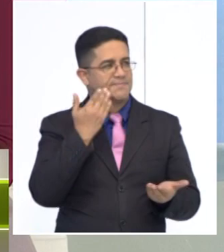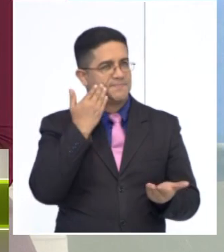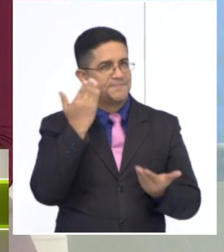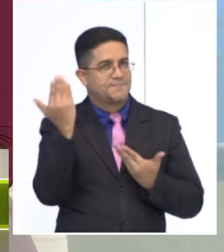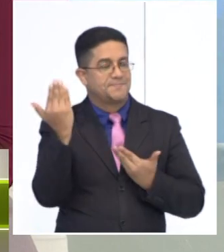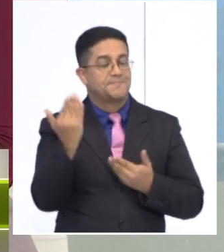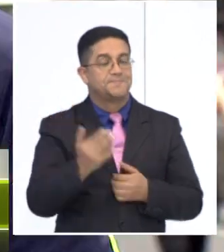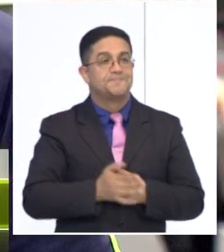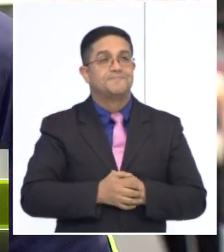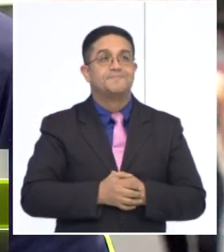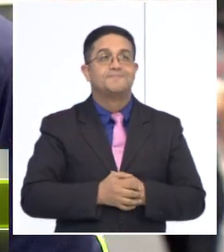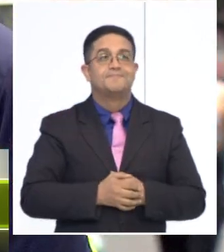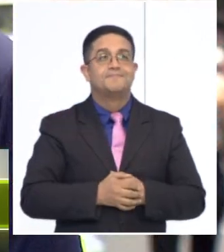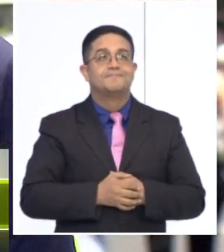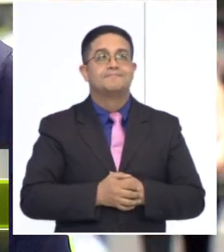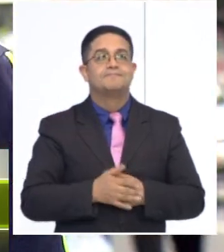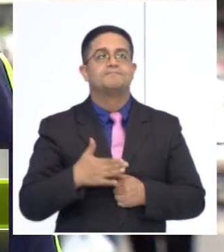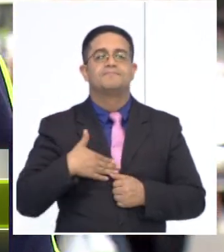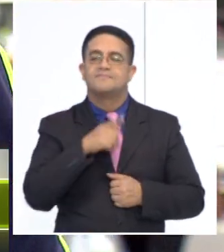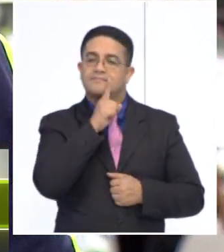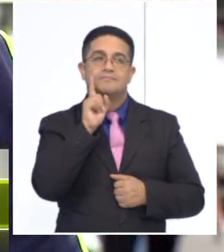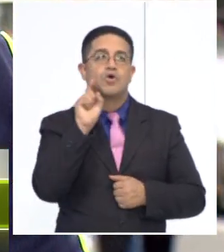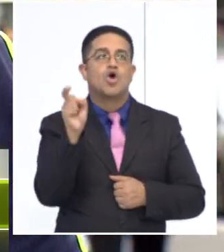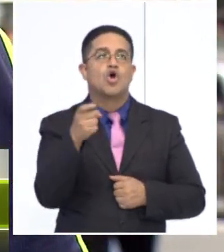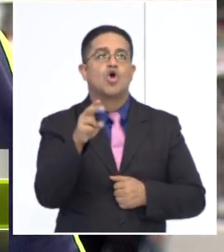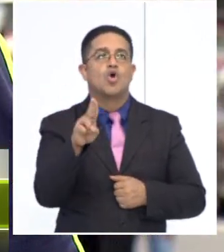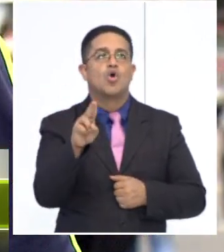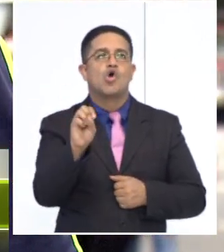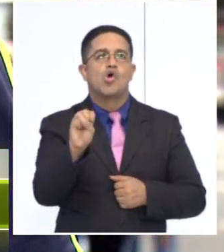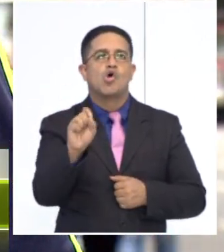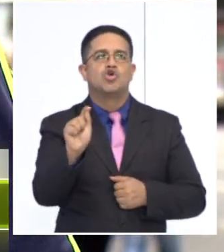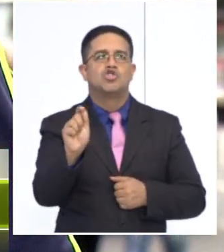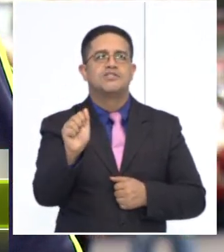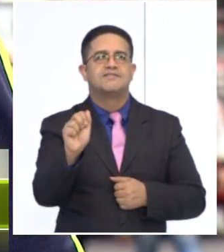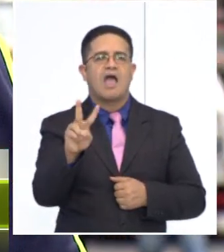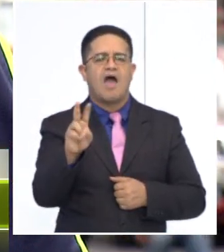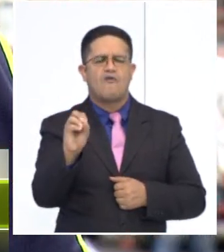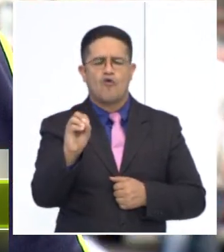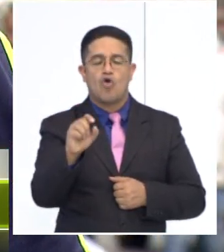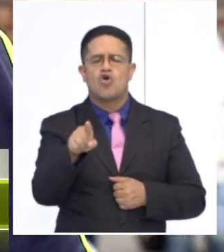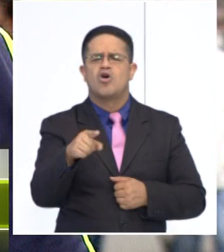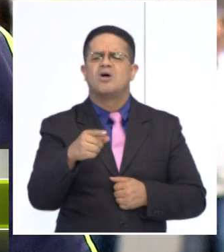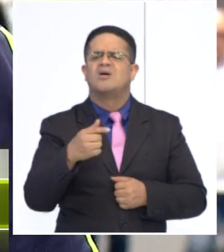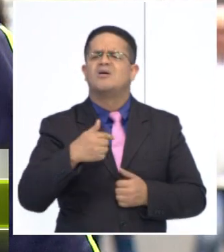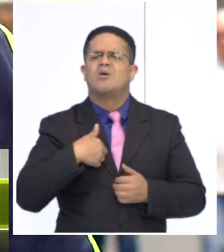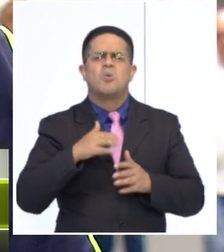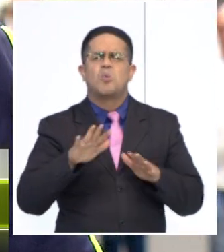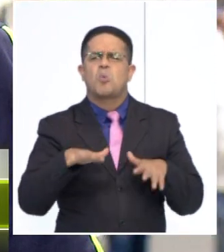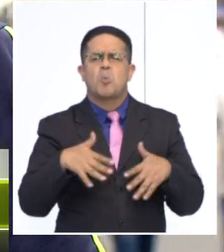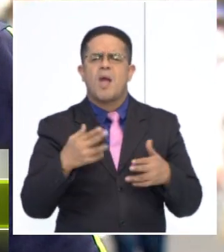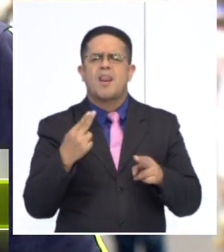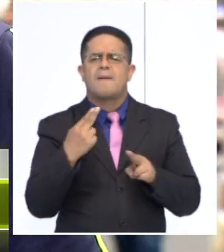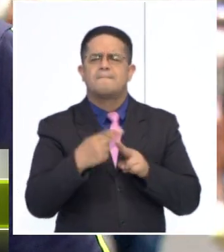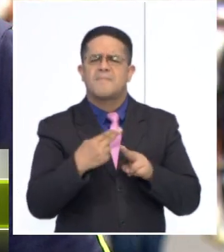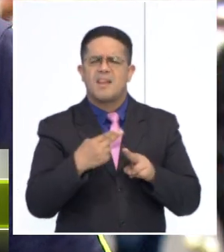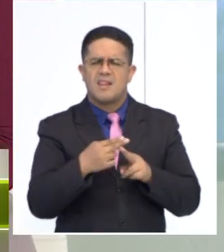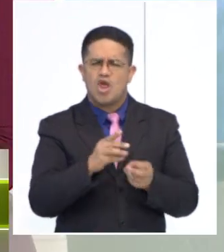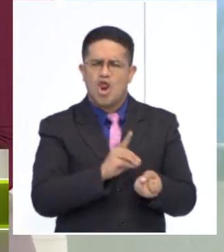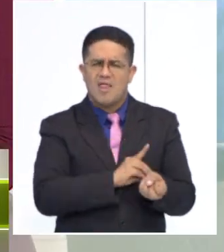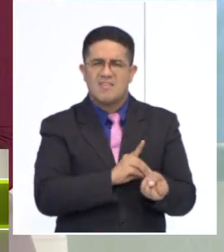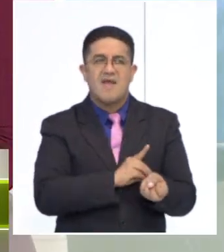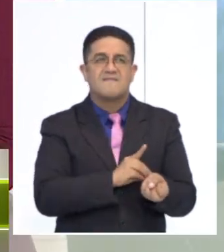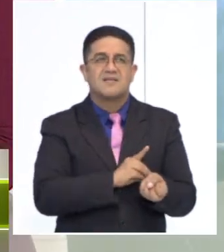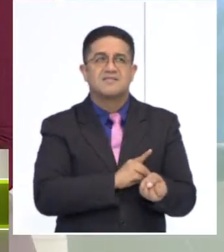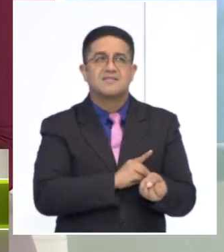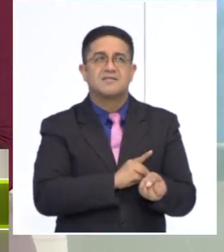respondiéndolas. Gustavo Rodríguez Vera, y la pregunta sería: ¿cuál es el factor de riesgo para la diabetes?